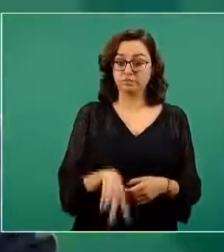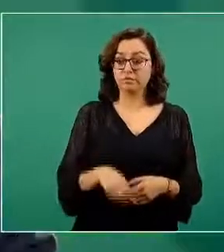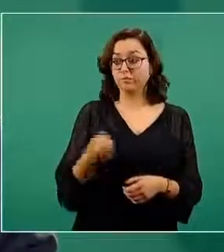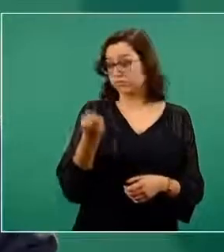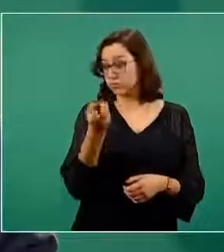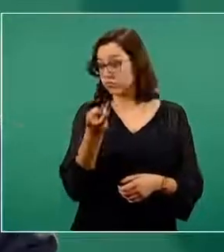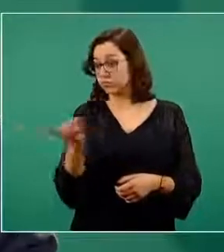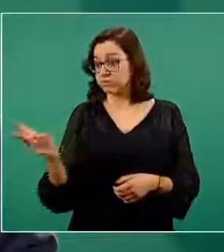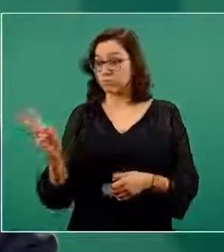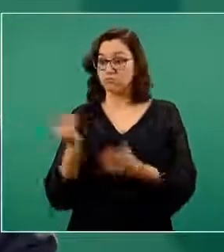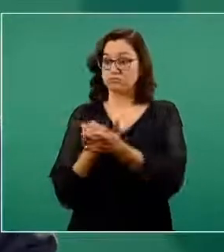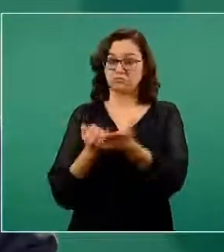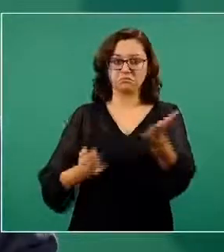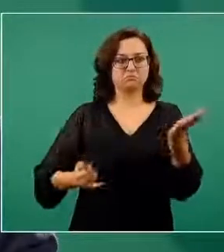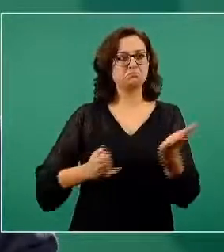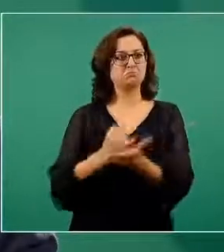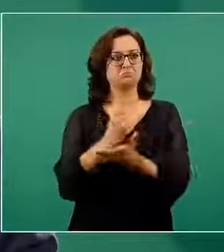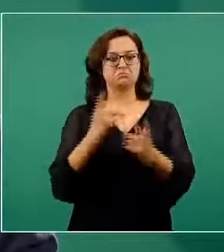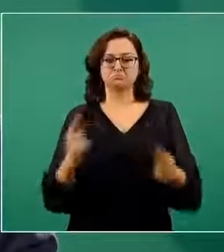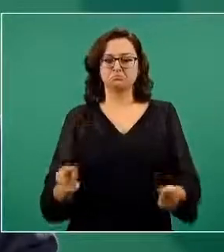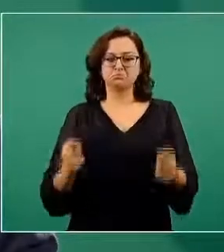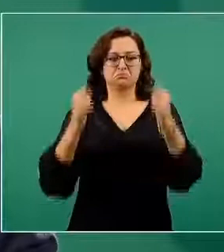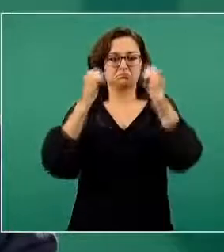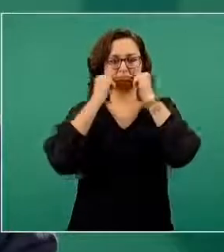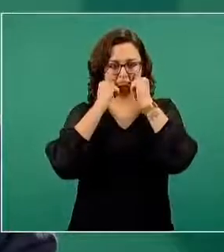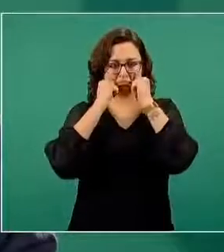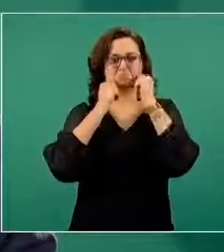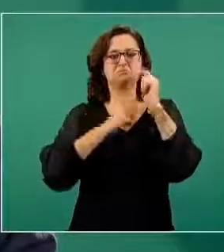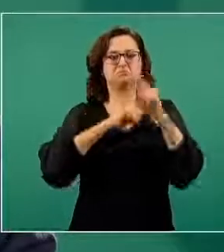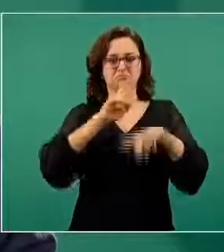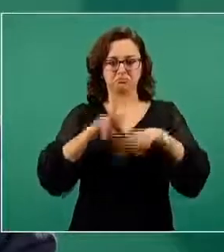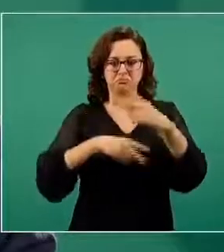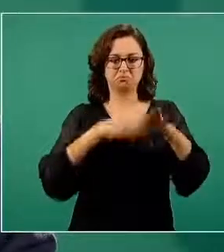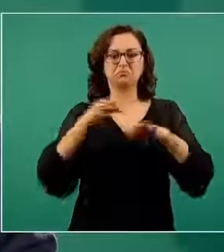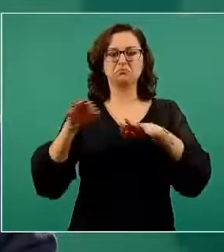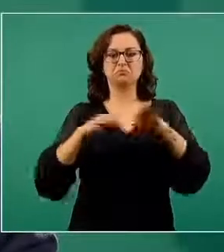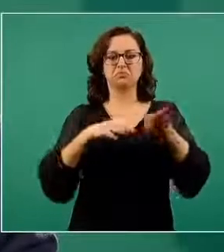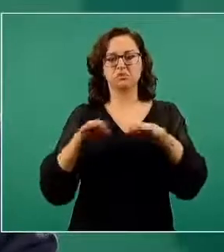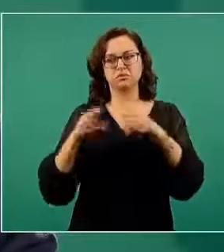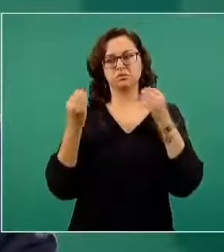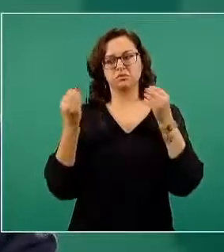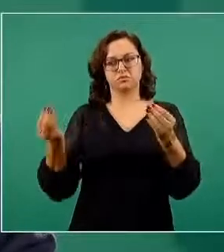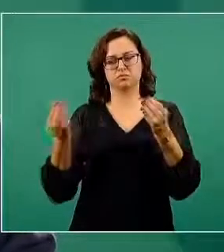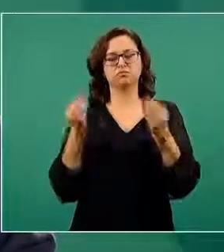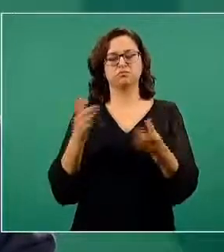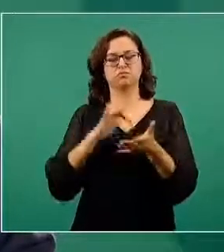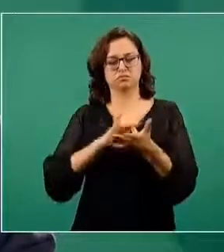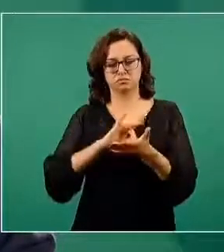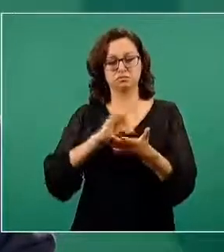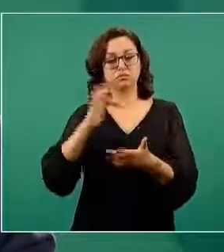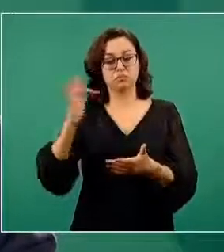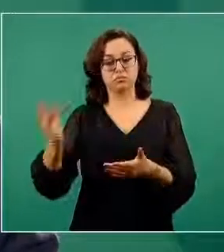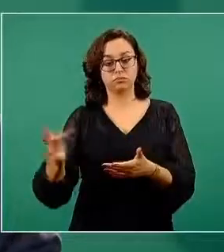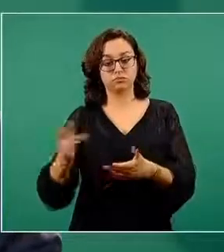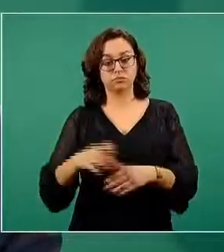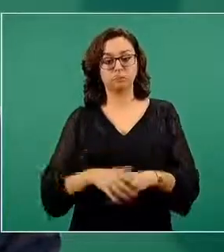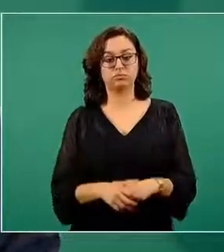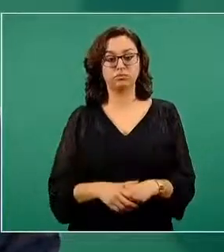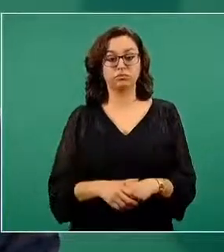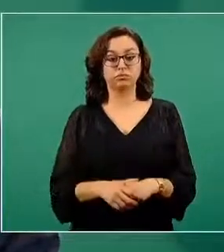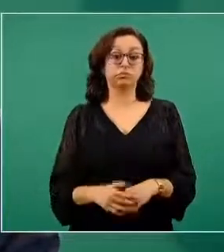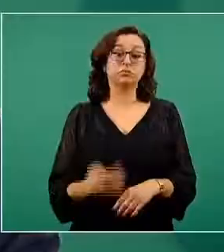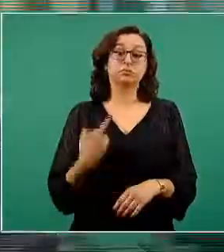nuestras compañeros y compañeras, trabajadoras y trabajadores del sector salud que tomaron esa decisión.